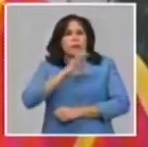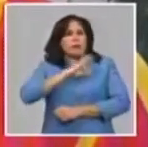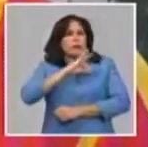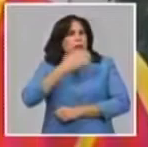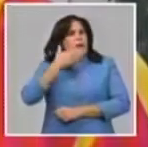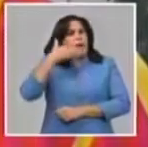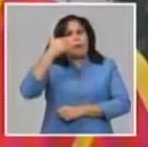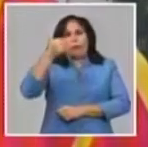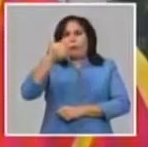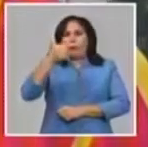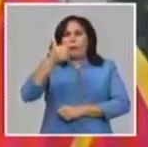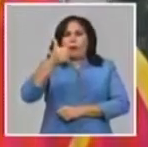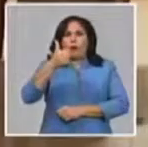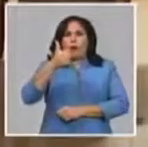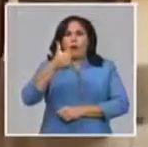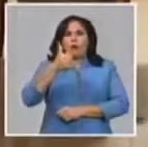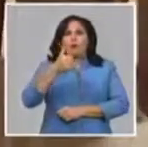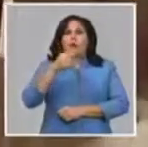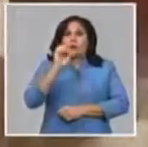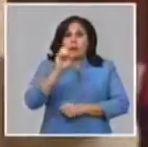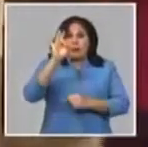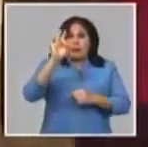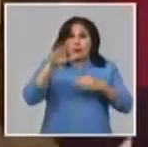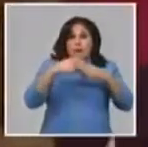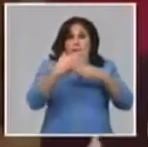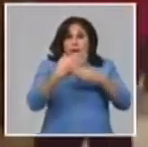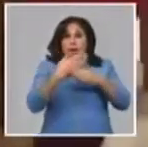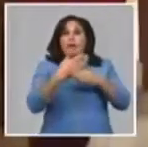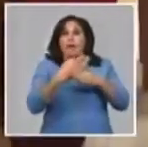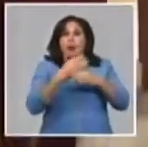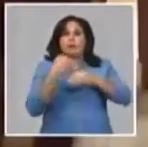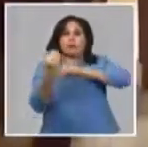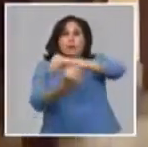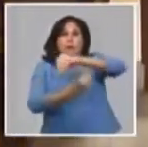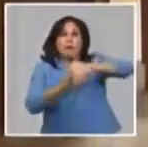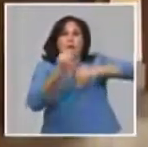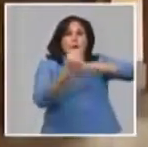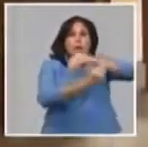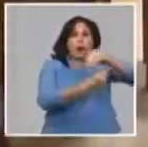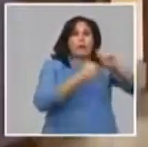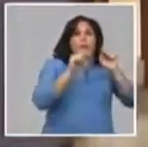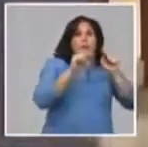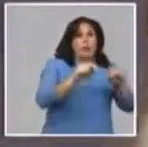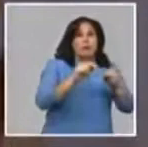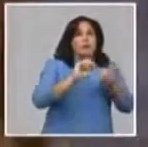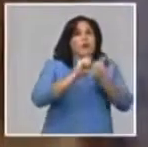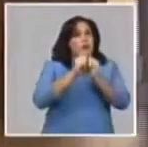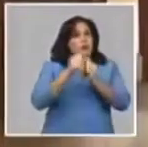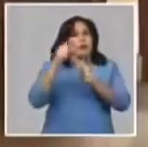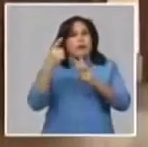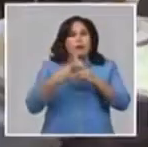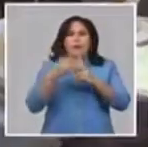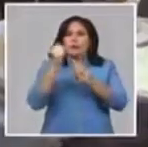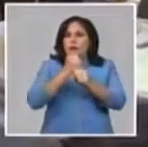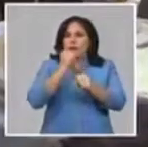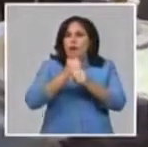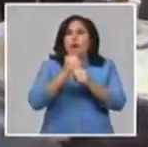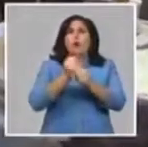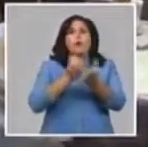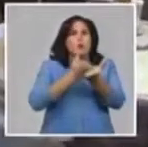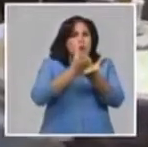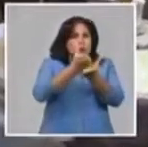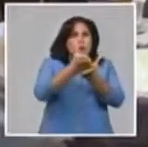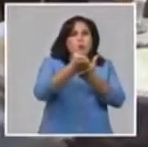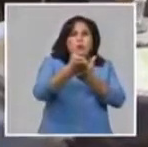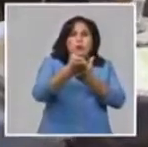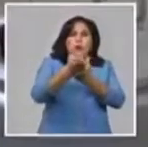mejor atendidos posible. Cada 15 días está previsto el relevo, ese que asegurará que el INDER y sus trabajadores mantengan el